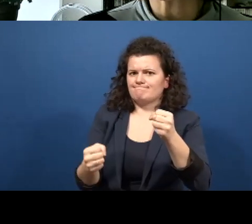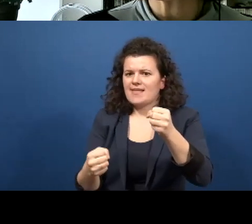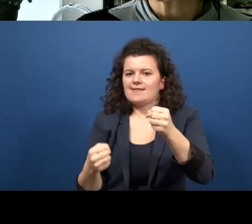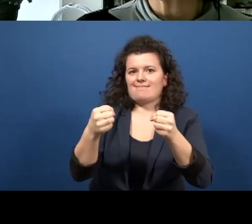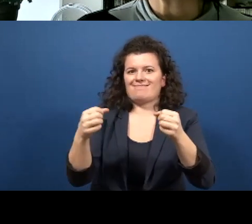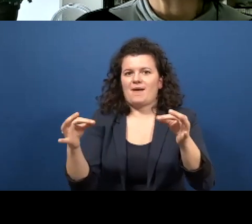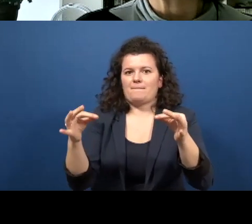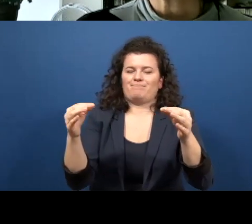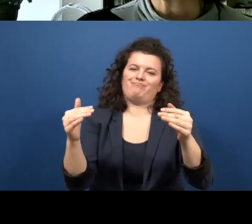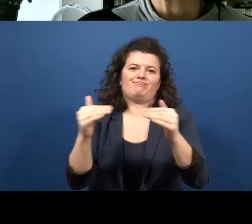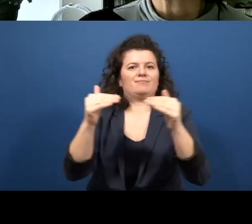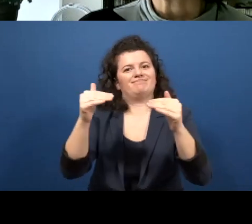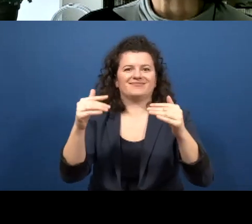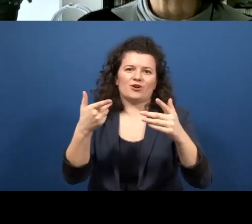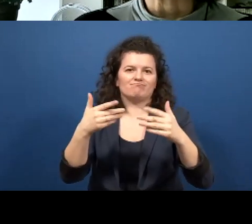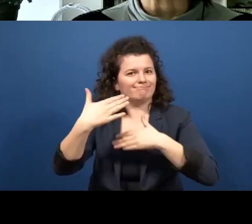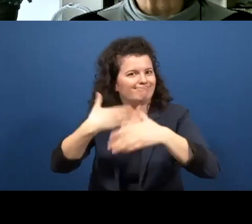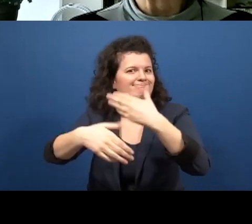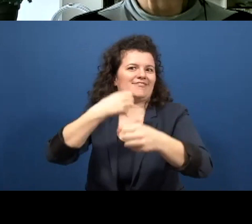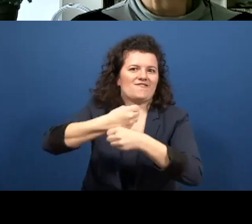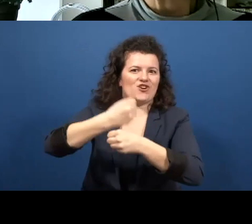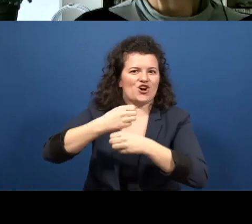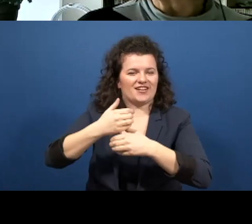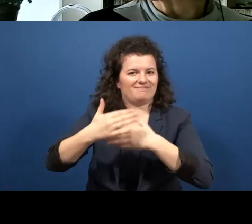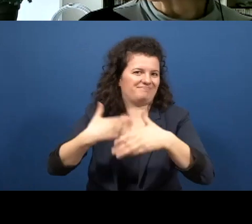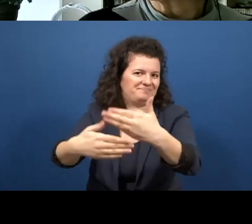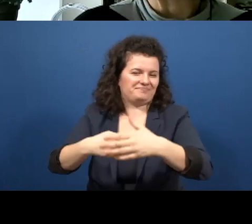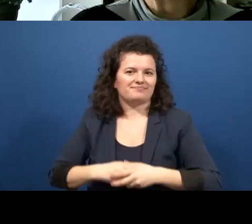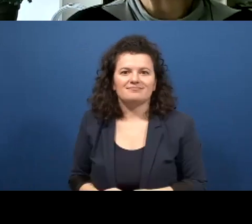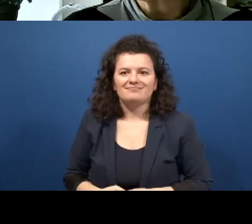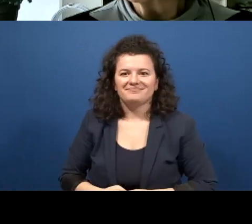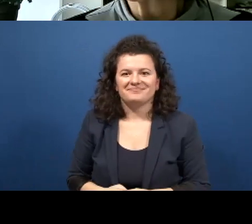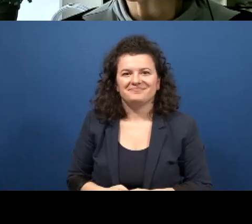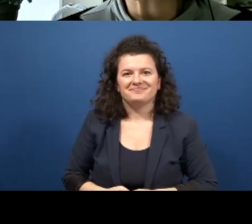estén trabajando tan pronto como sea posible y